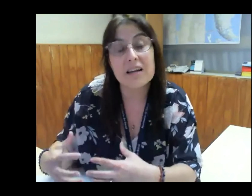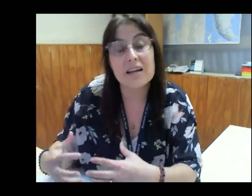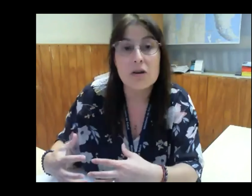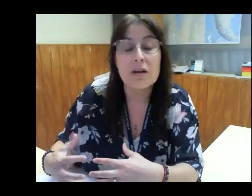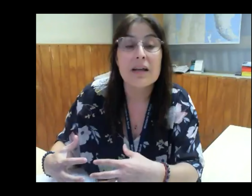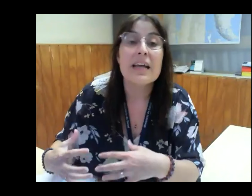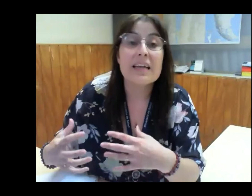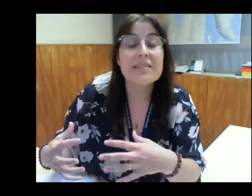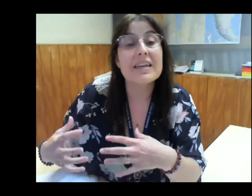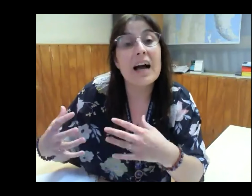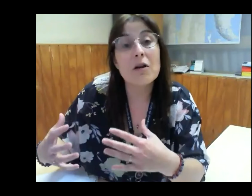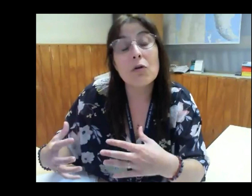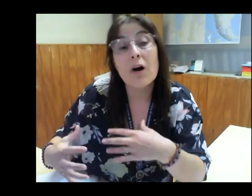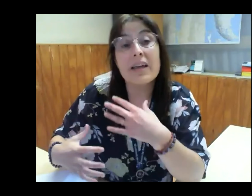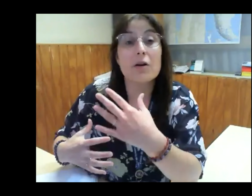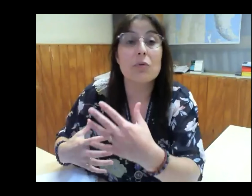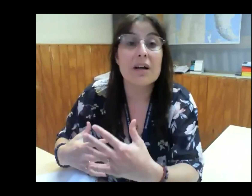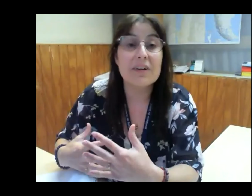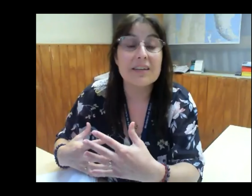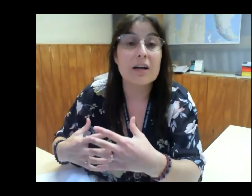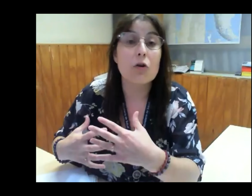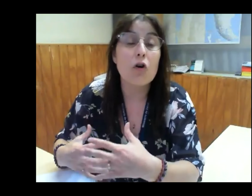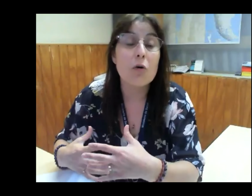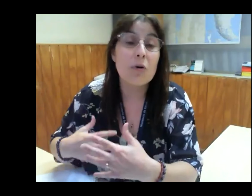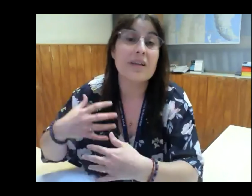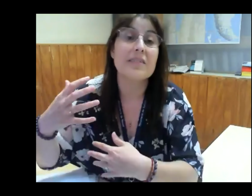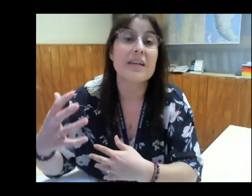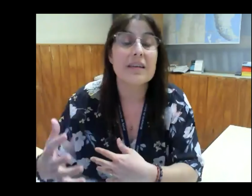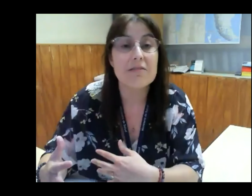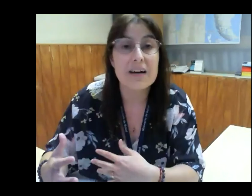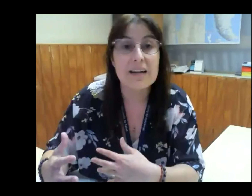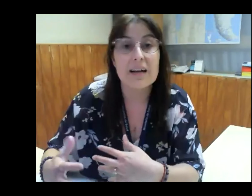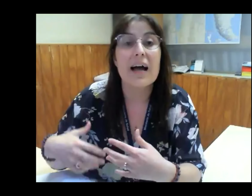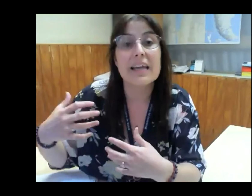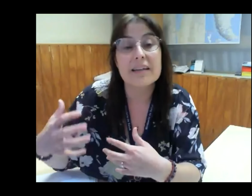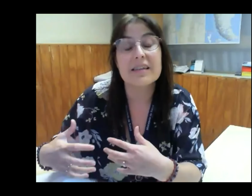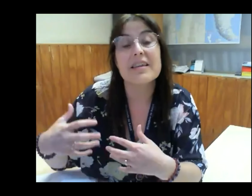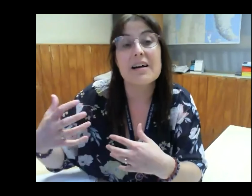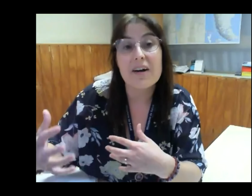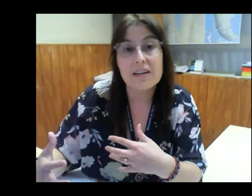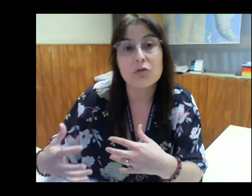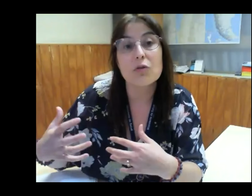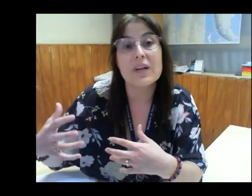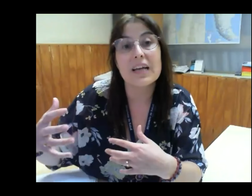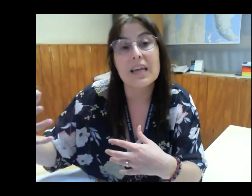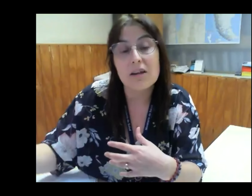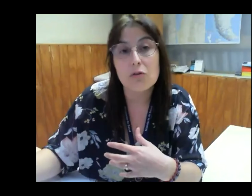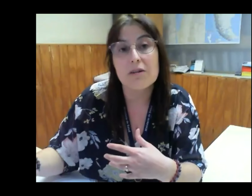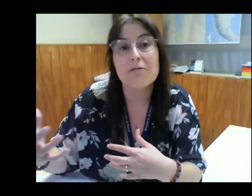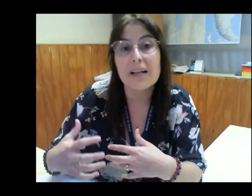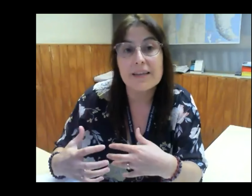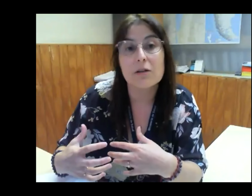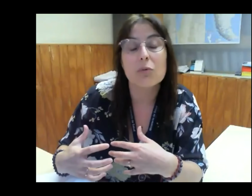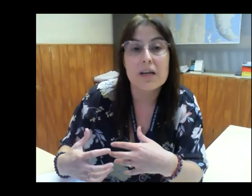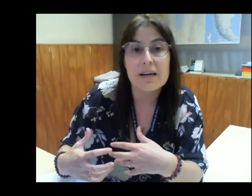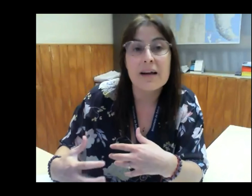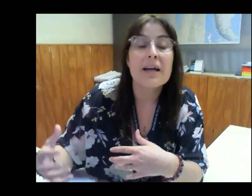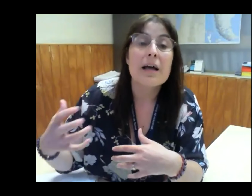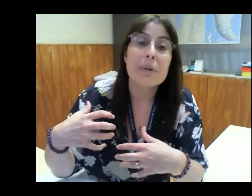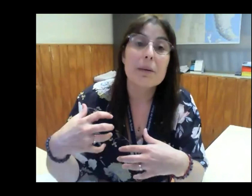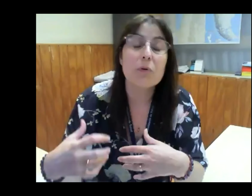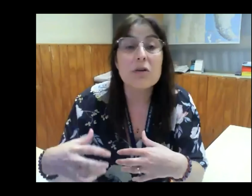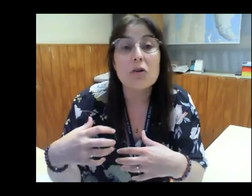la región y si hay alguna brecha, cómo incentivar a que se trabaje sobre aquello que falta